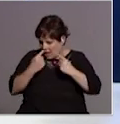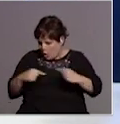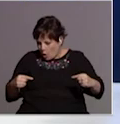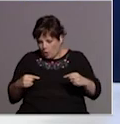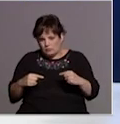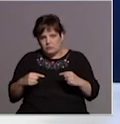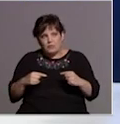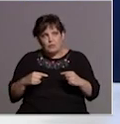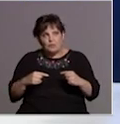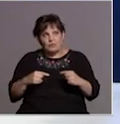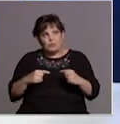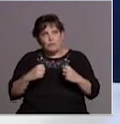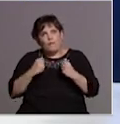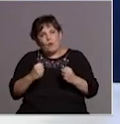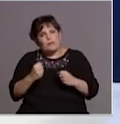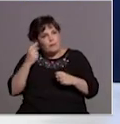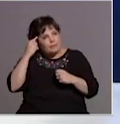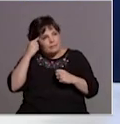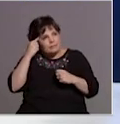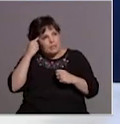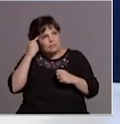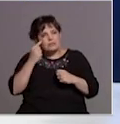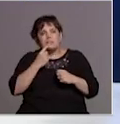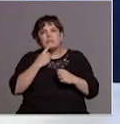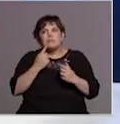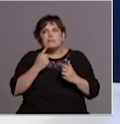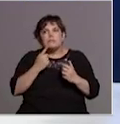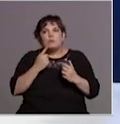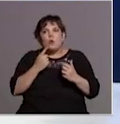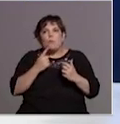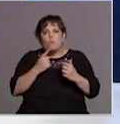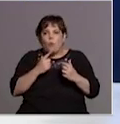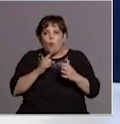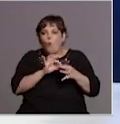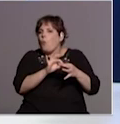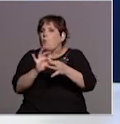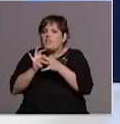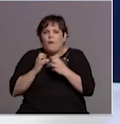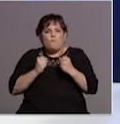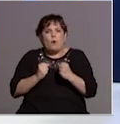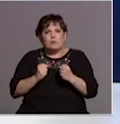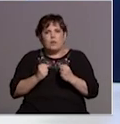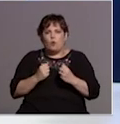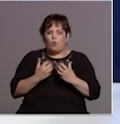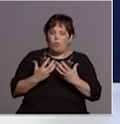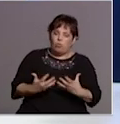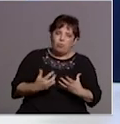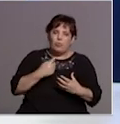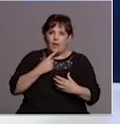todo muy fuerte teniendo en cuenta la frágil unidad interna que se fue